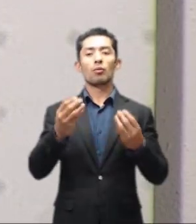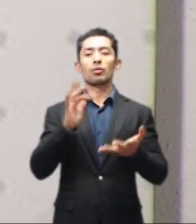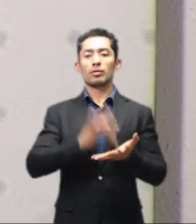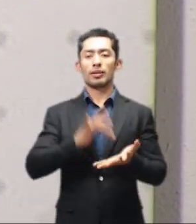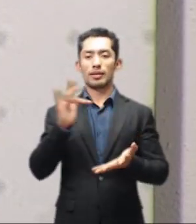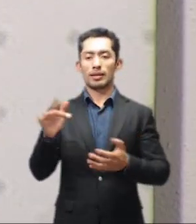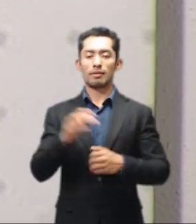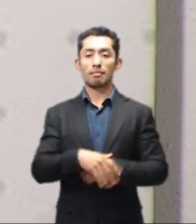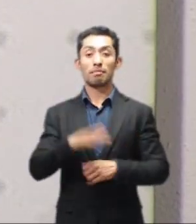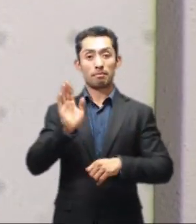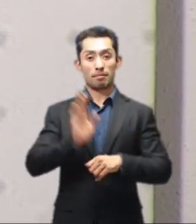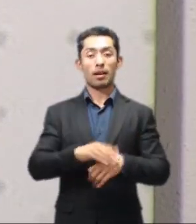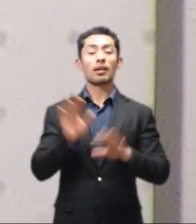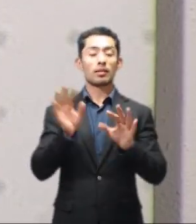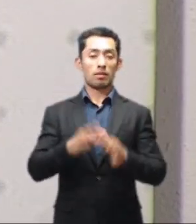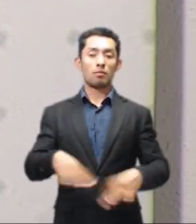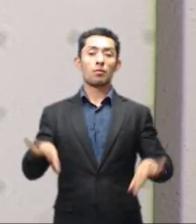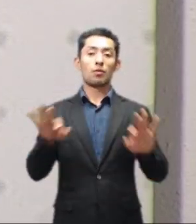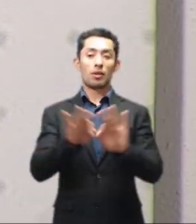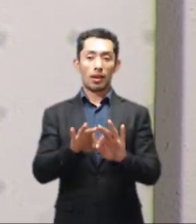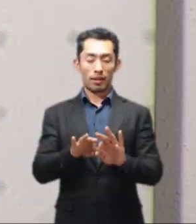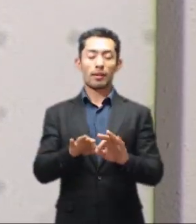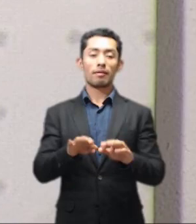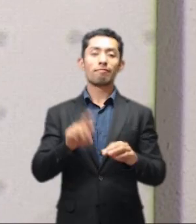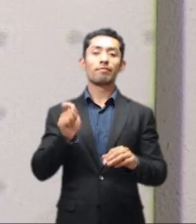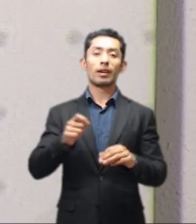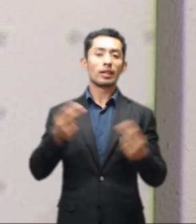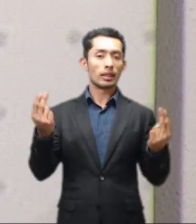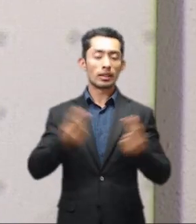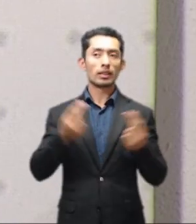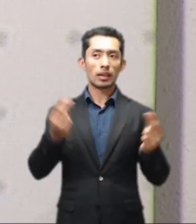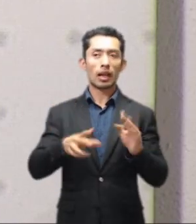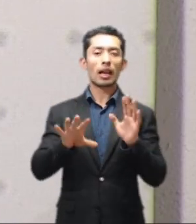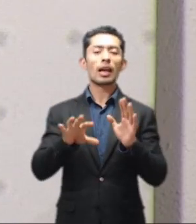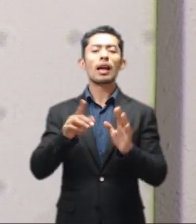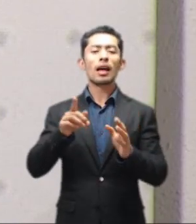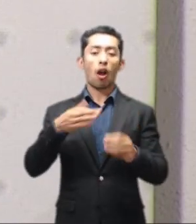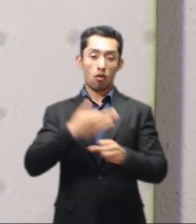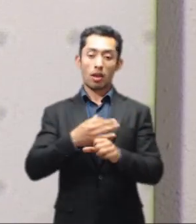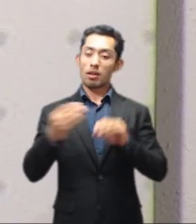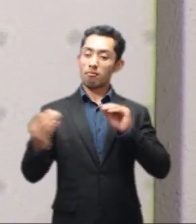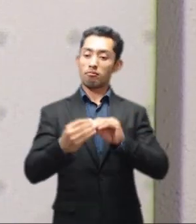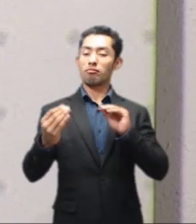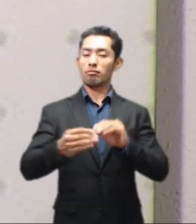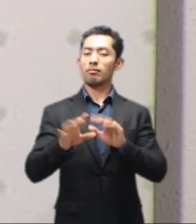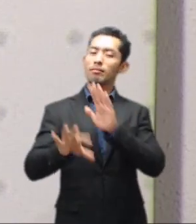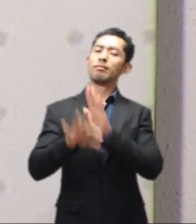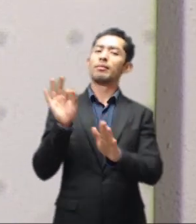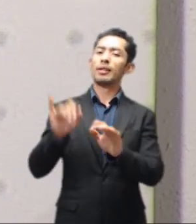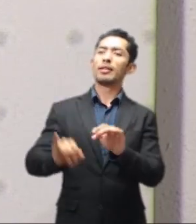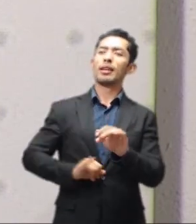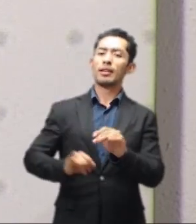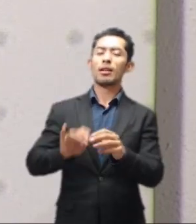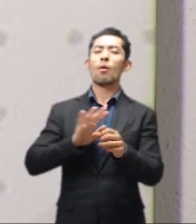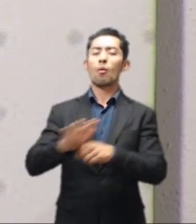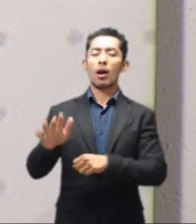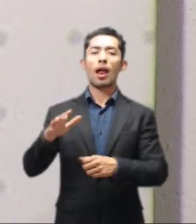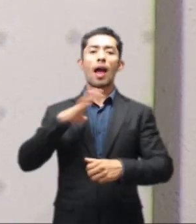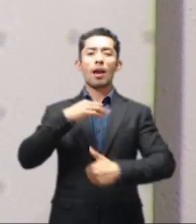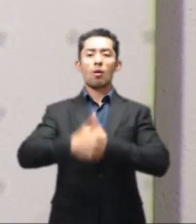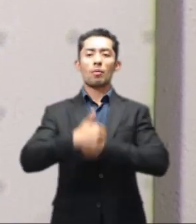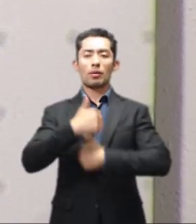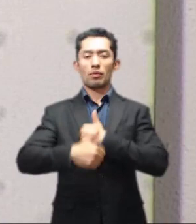gracias lo más importante que debemos de destacar en este ejercicio democrático de esta